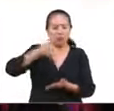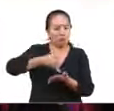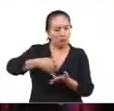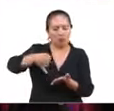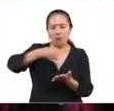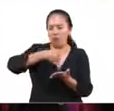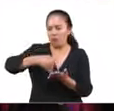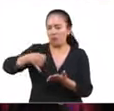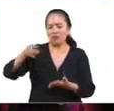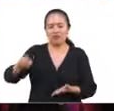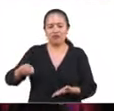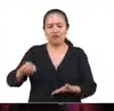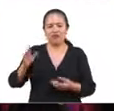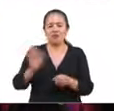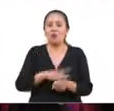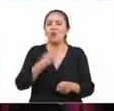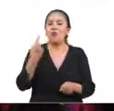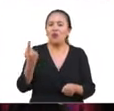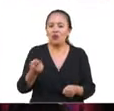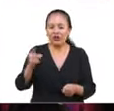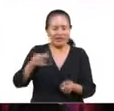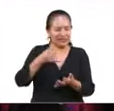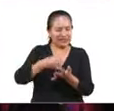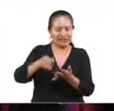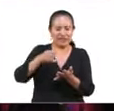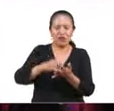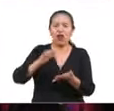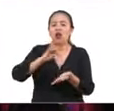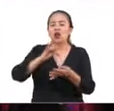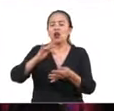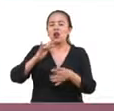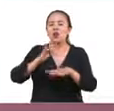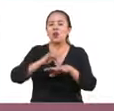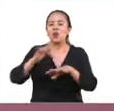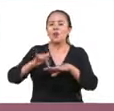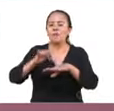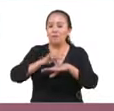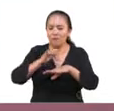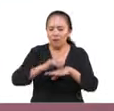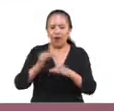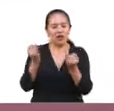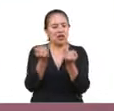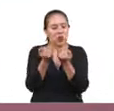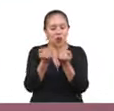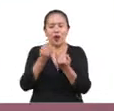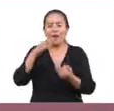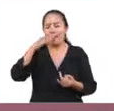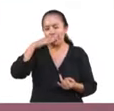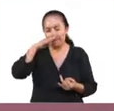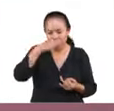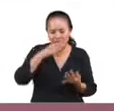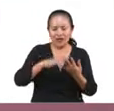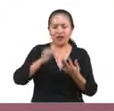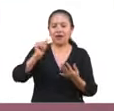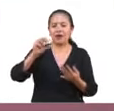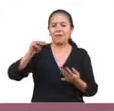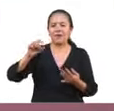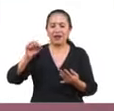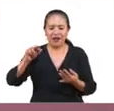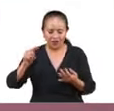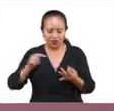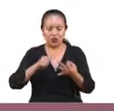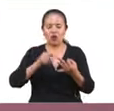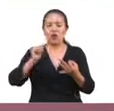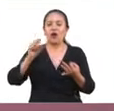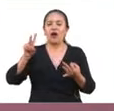de México, pues nuestra producción de nopal, así como del cultivo de maíz nativo, amaranto, avena